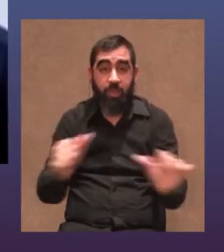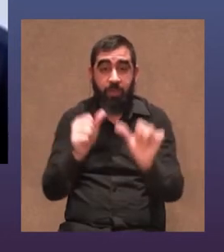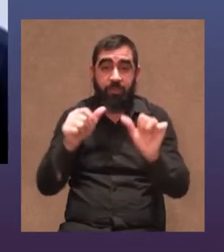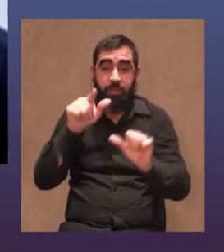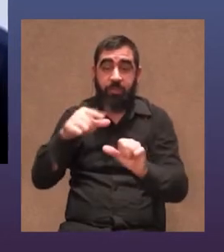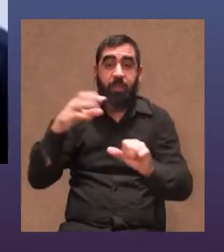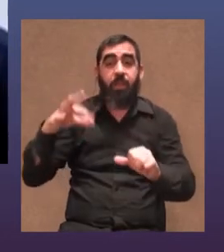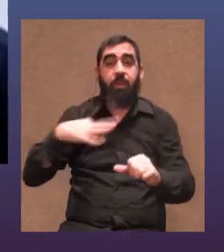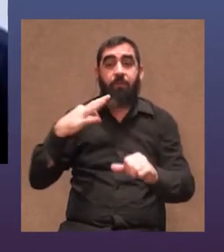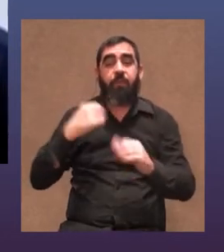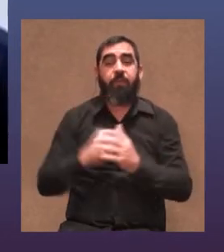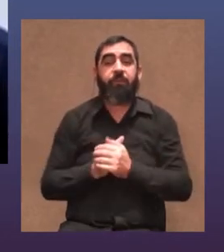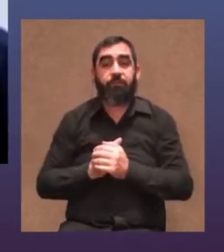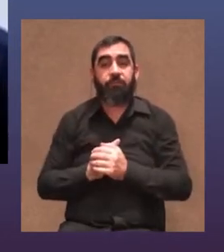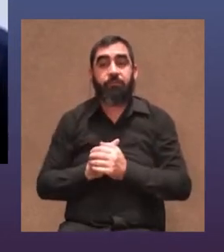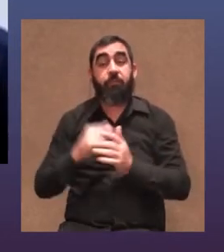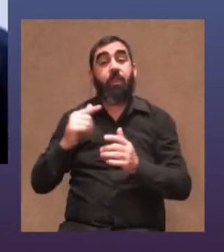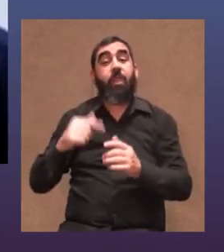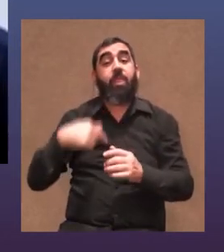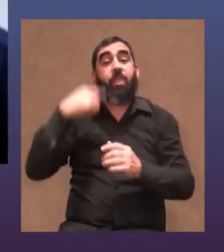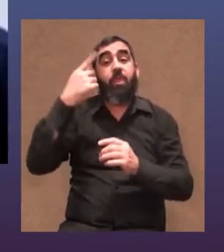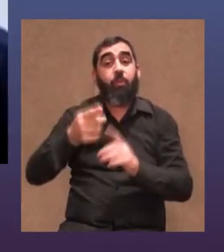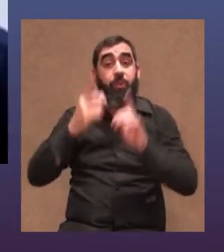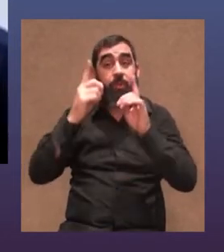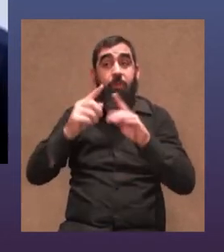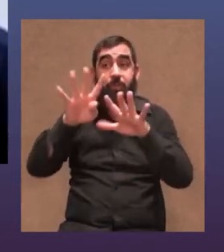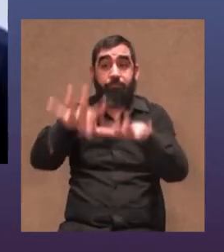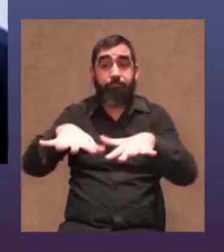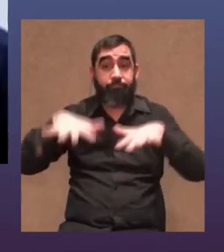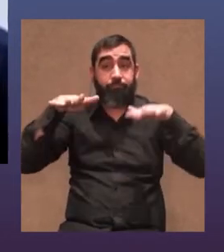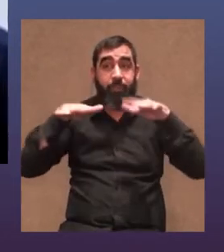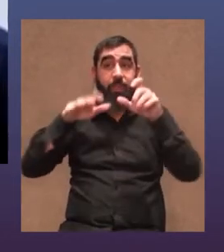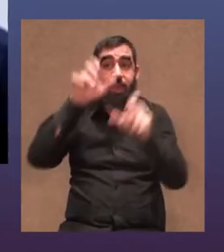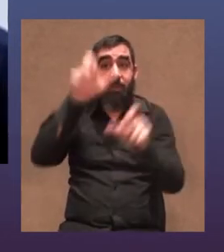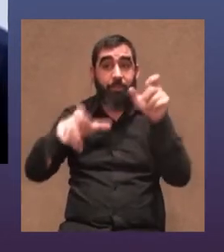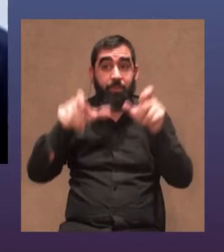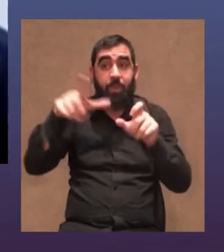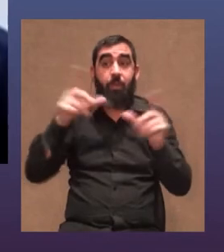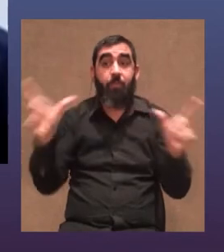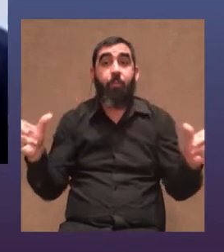poder hacerlo en la vida, ¿no? Claro, y después además aparece el público, ¿no? Que es quien cierra la